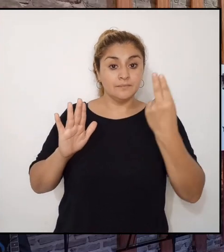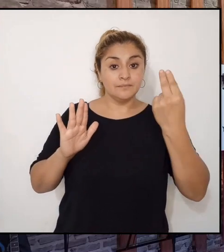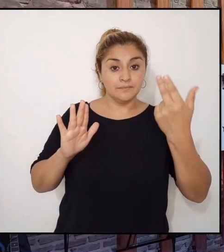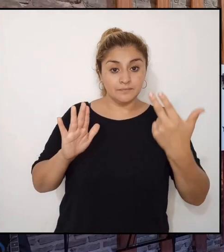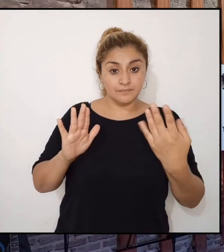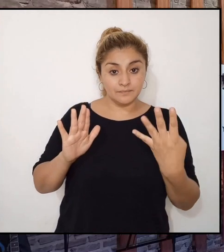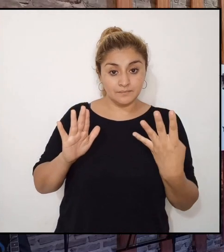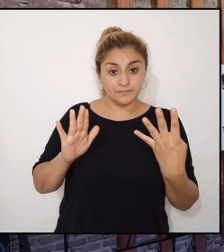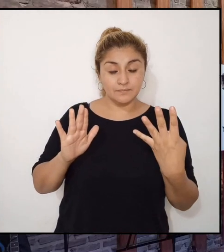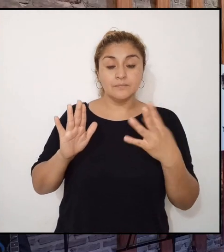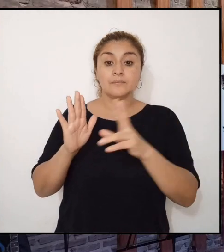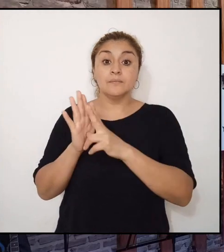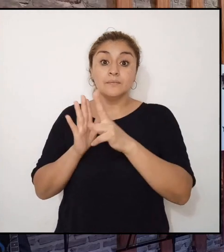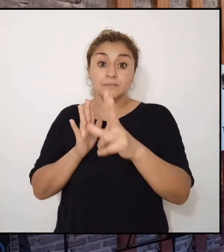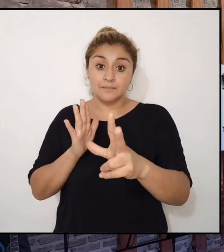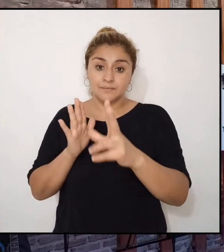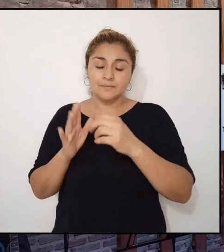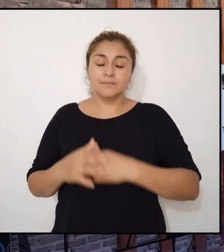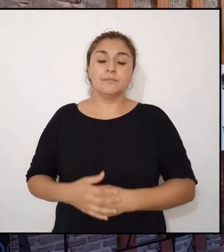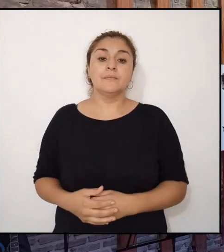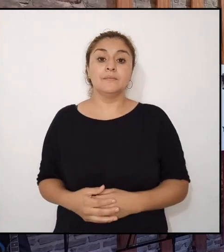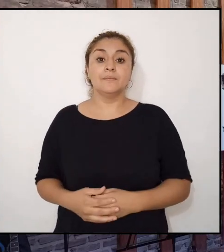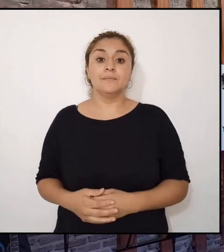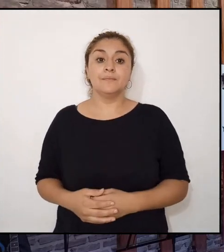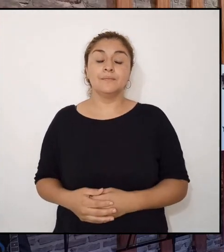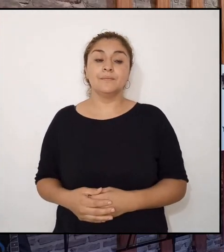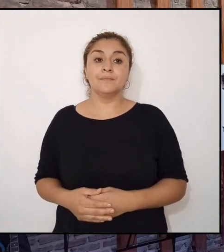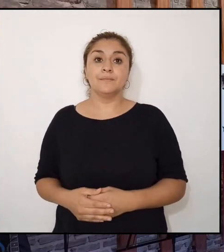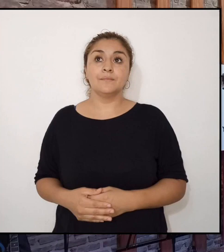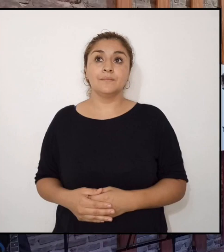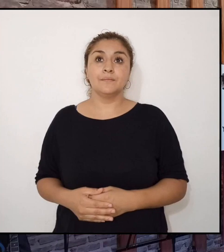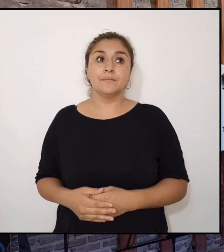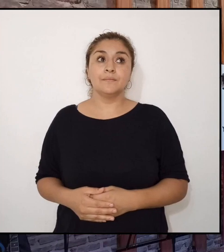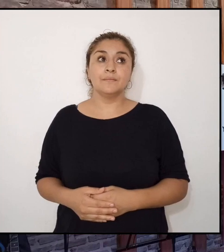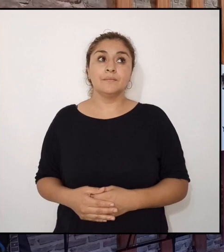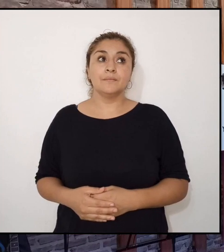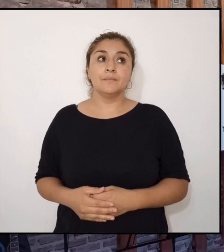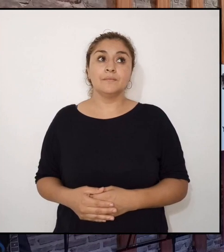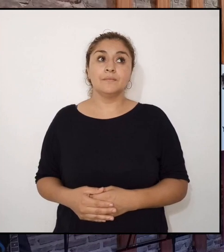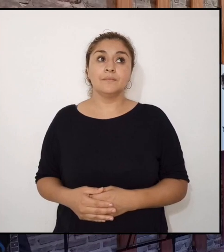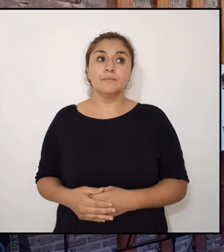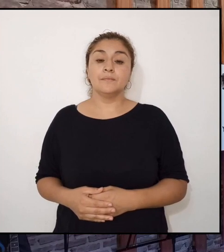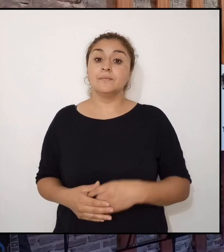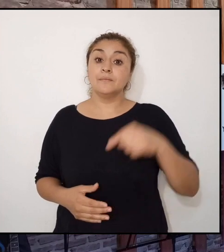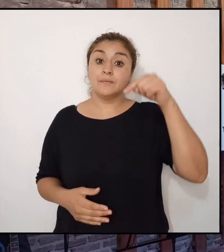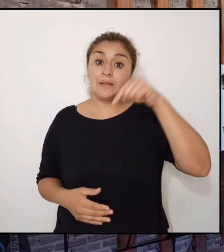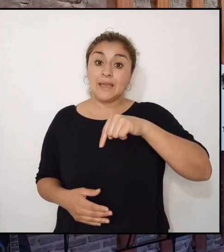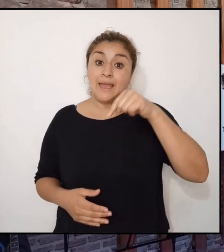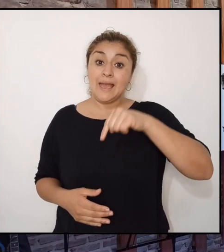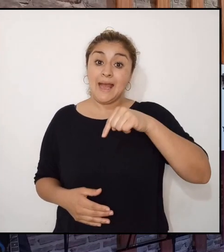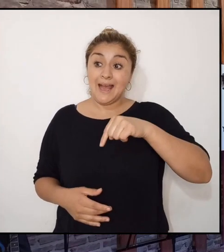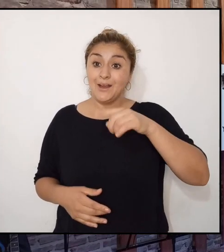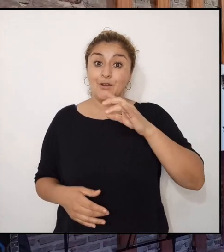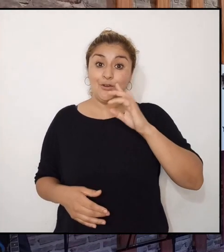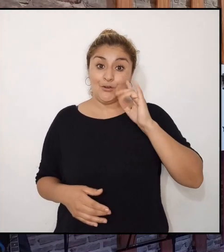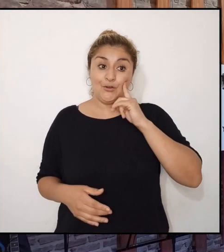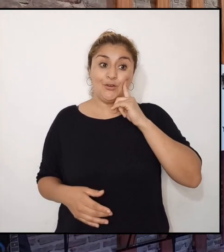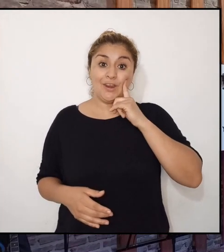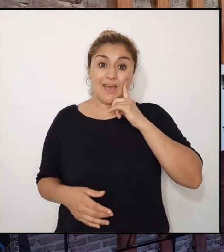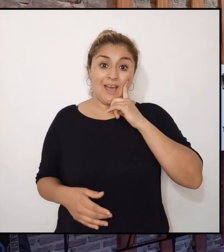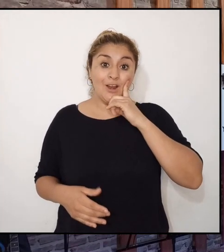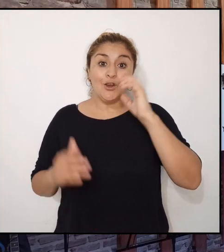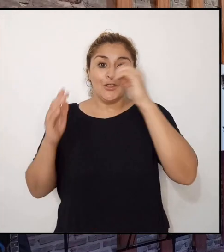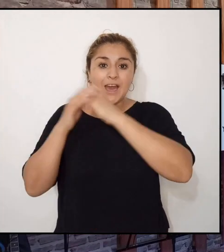Mas ahora viene, y ahora es cuando los verdaderos adoradores adoran al